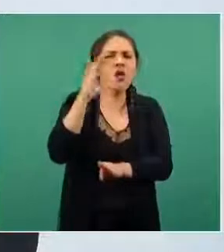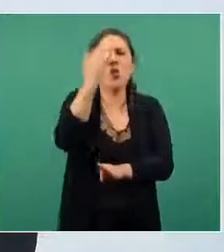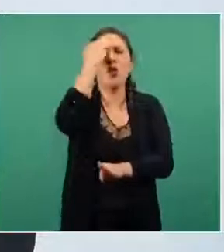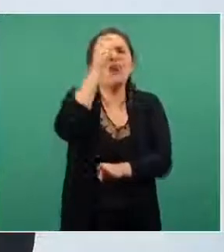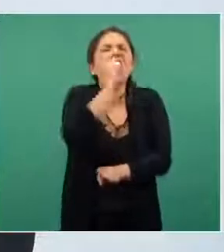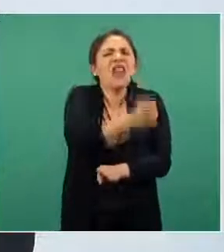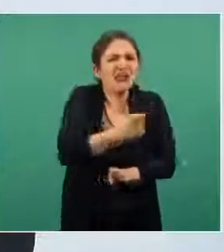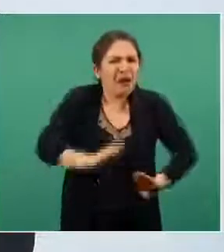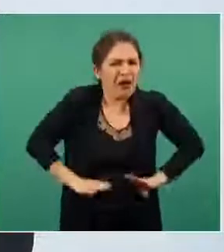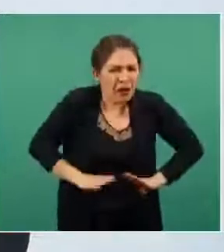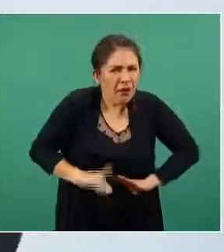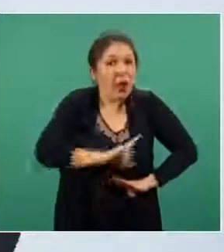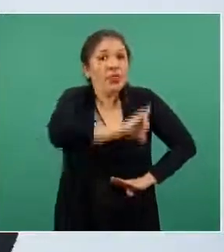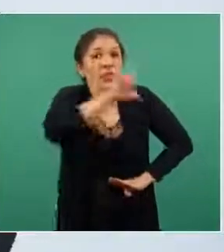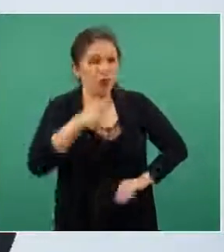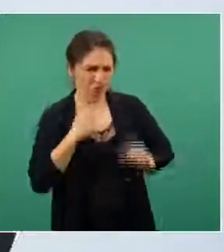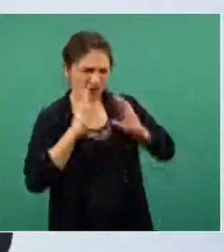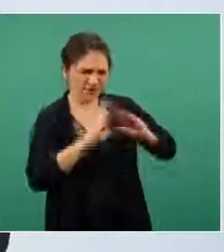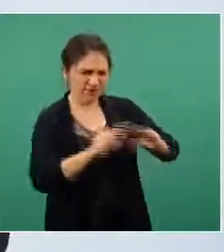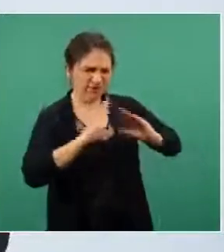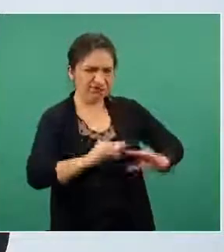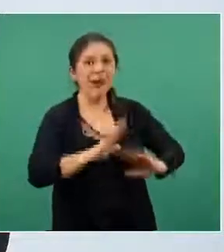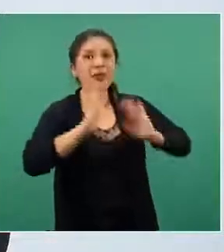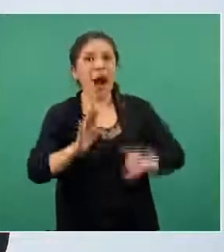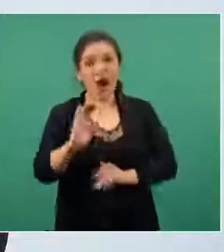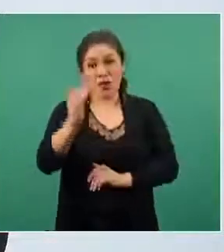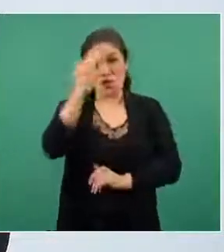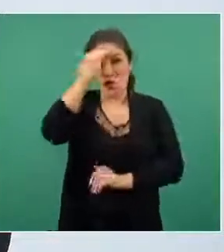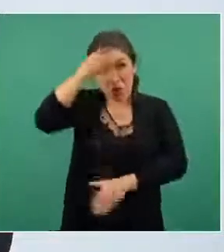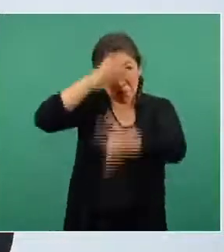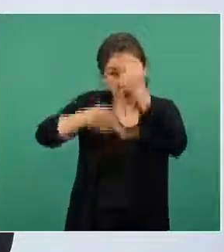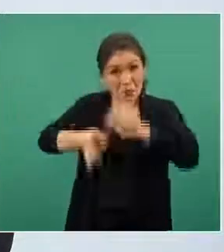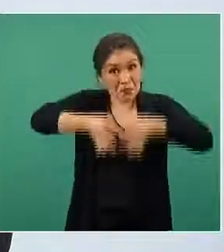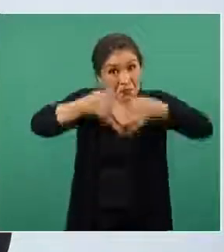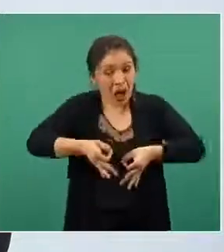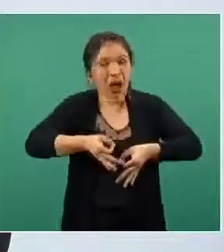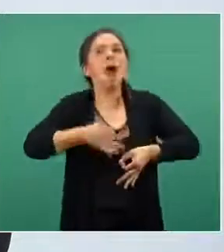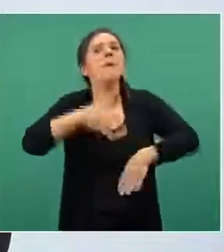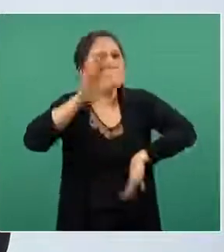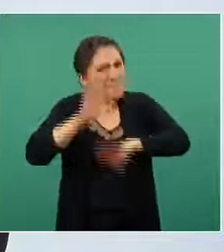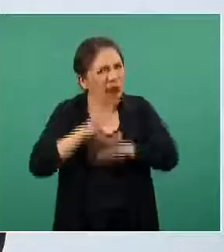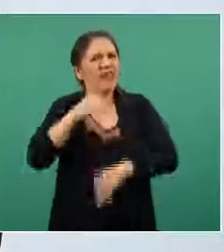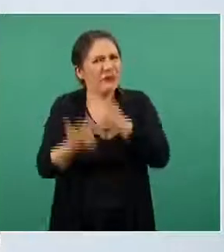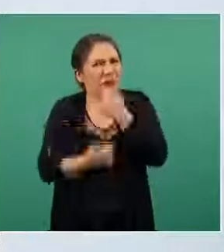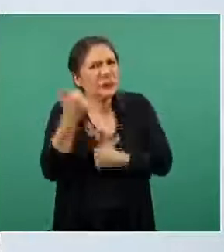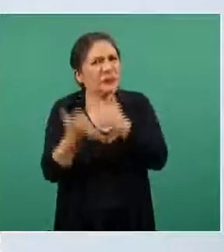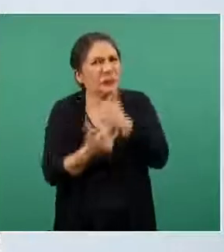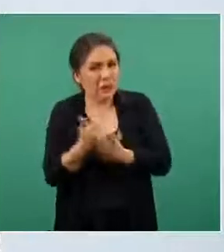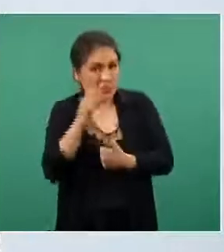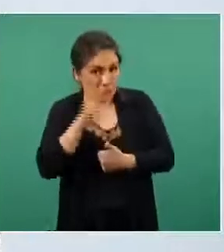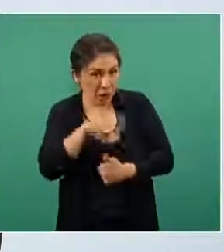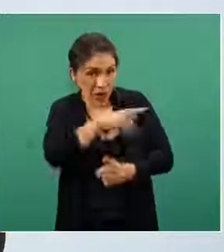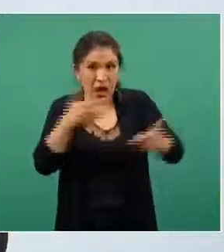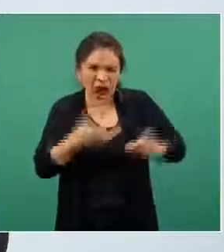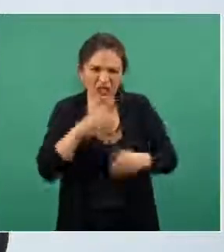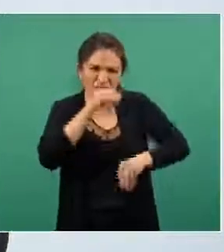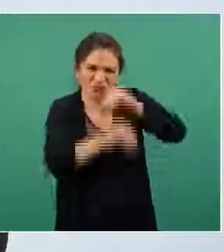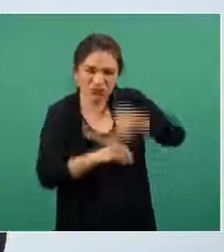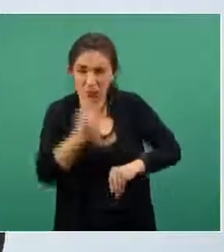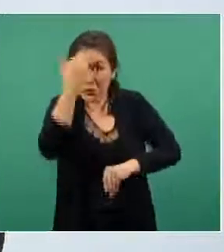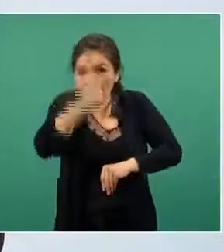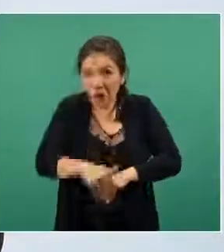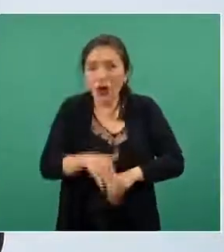después de la capacitación, cómo quedaron después, si realmente lo aprendieron, e ir más allá, ver si realmente lo aplicaron y ver